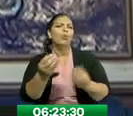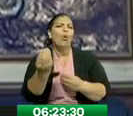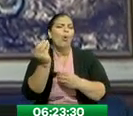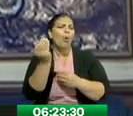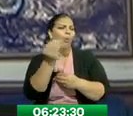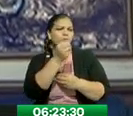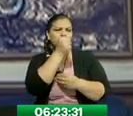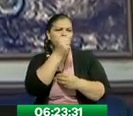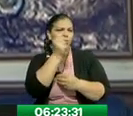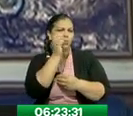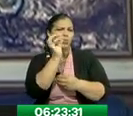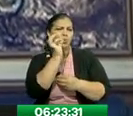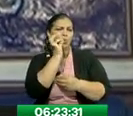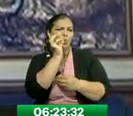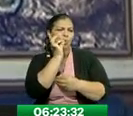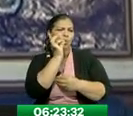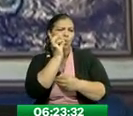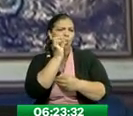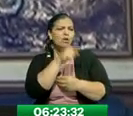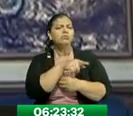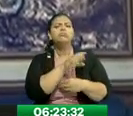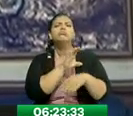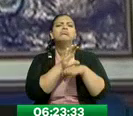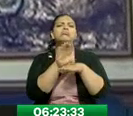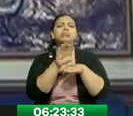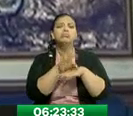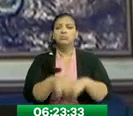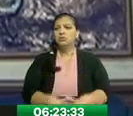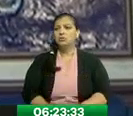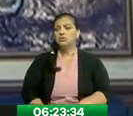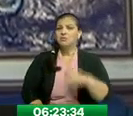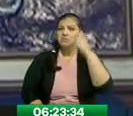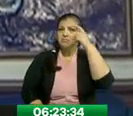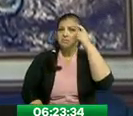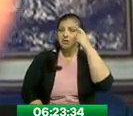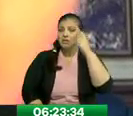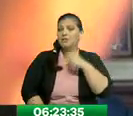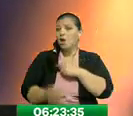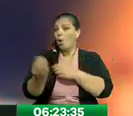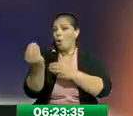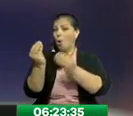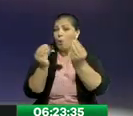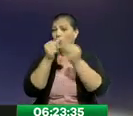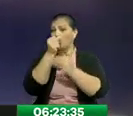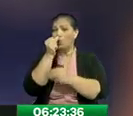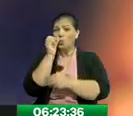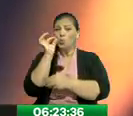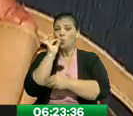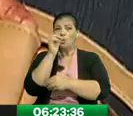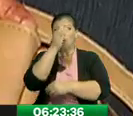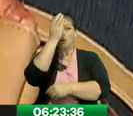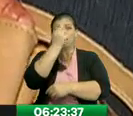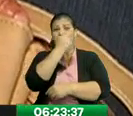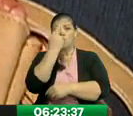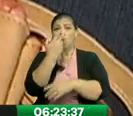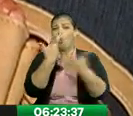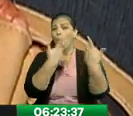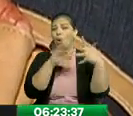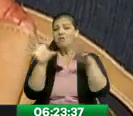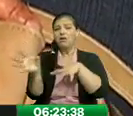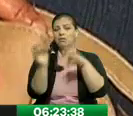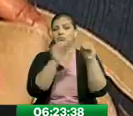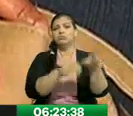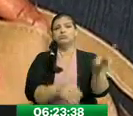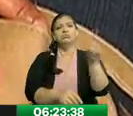problema? Que no confíen en cualquiera. Que vean si tienen, si eres en la clínica, tienen los papeles en regla. Informó Julio